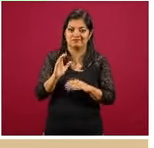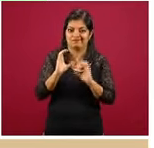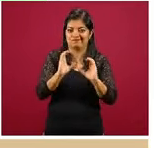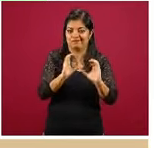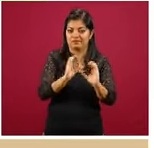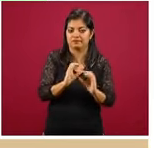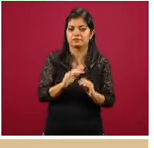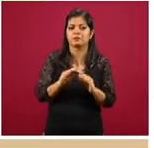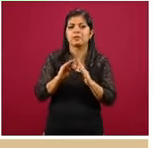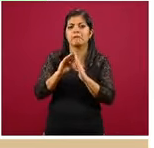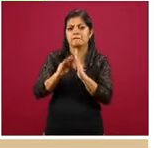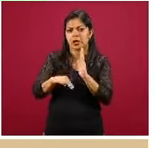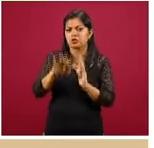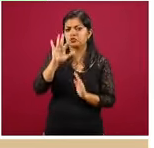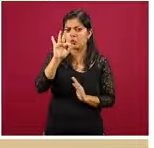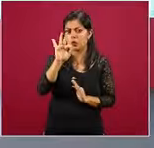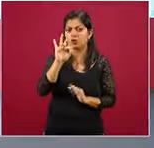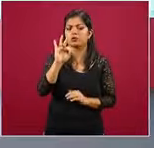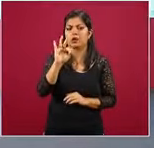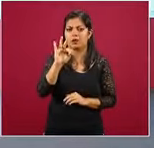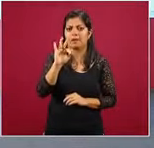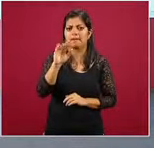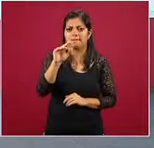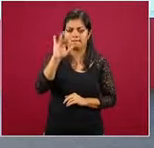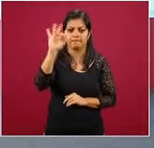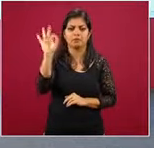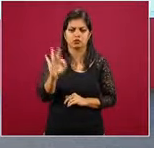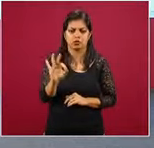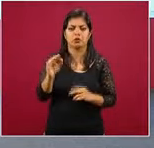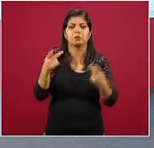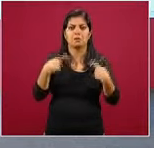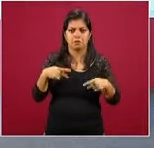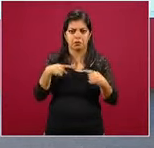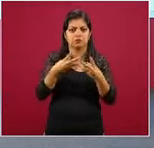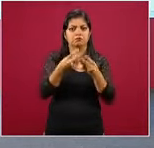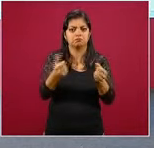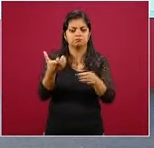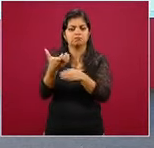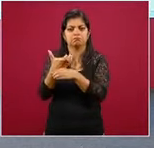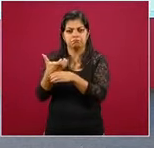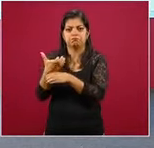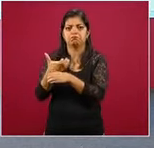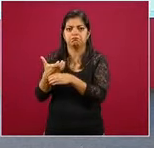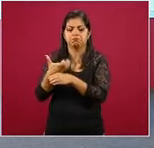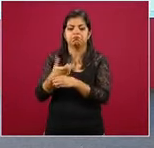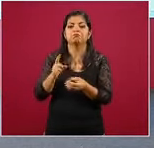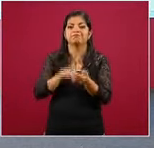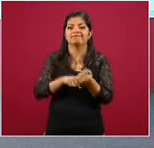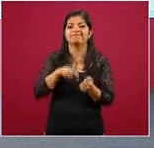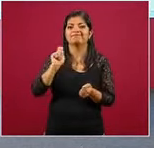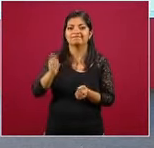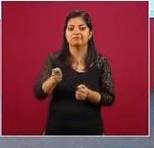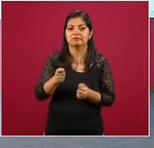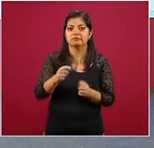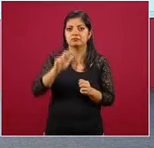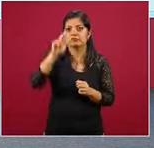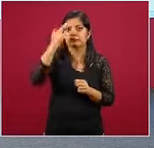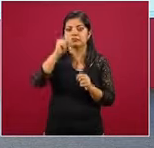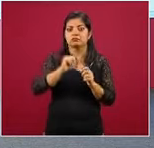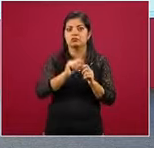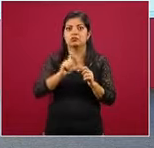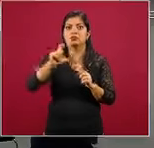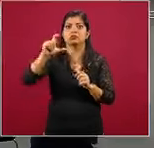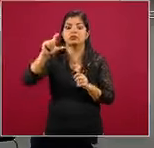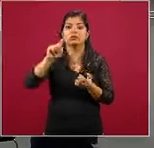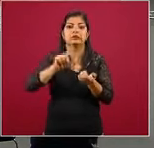Menos 40% se redujeron las personas recuperadas, un poco de la mano precisamente de esa caída importante de